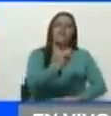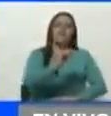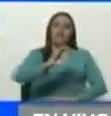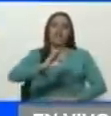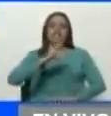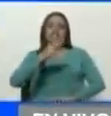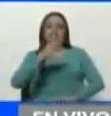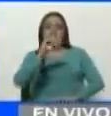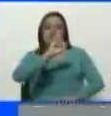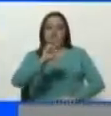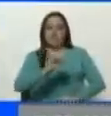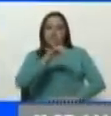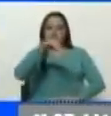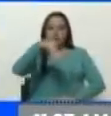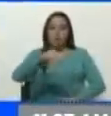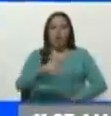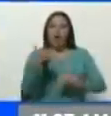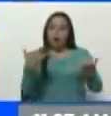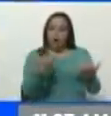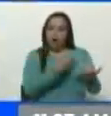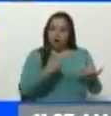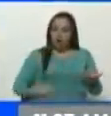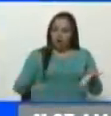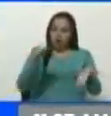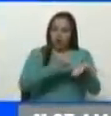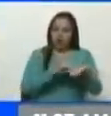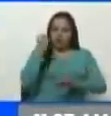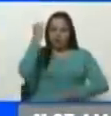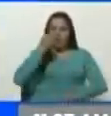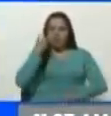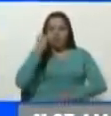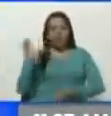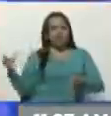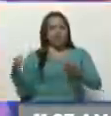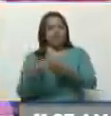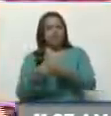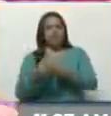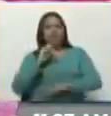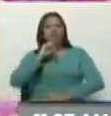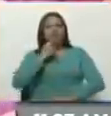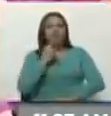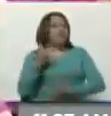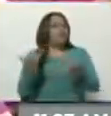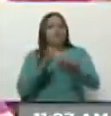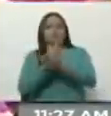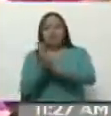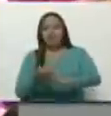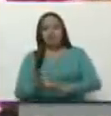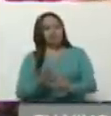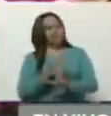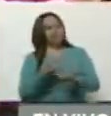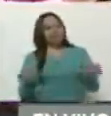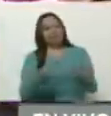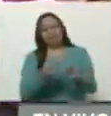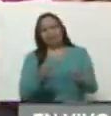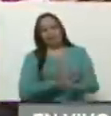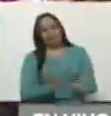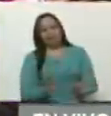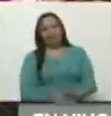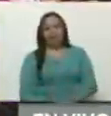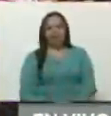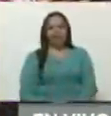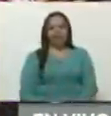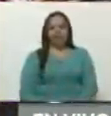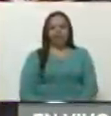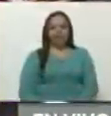cabeza creyendo que la Unión Soviética o el socialismo ya desapareció. Y además de eso,